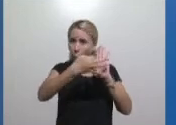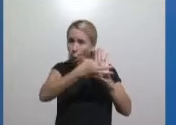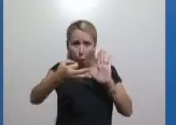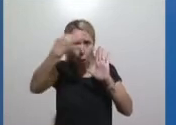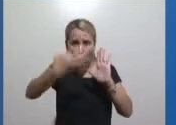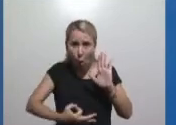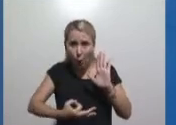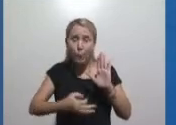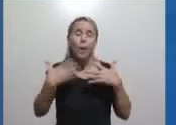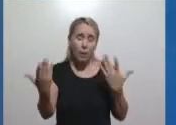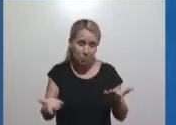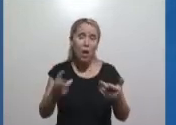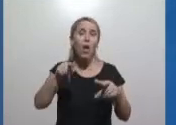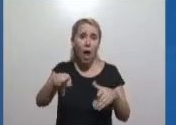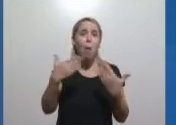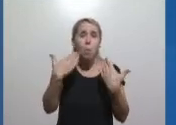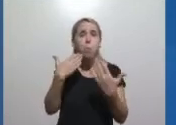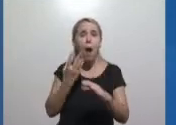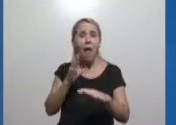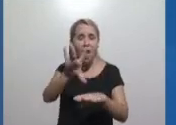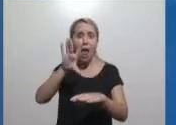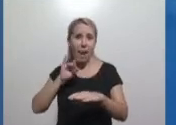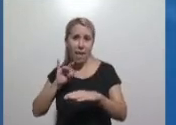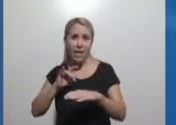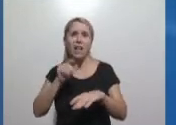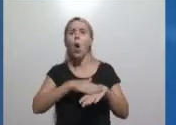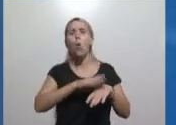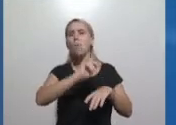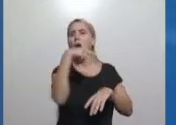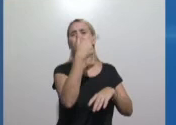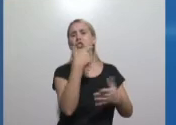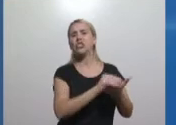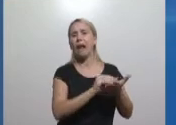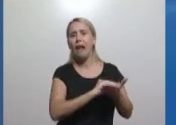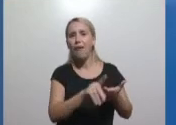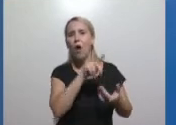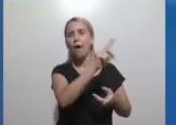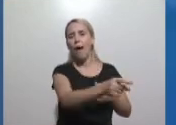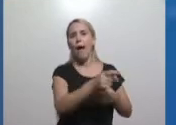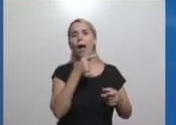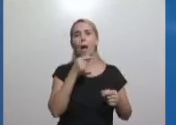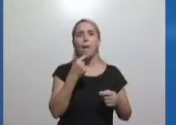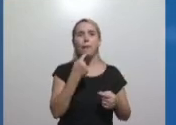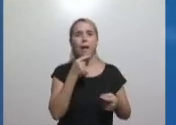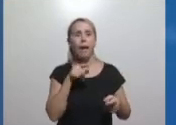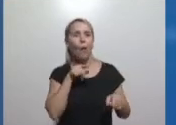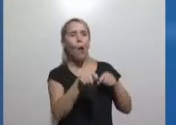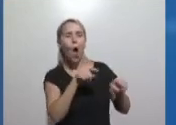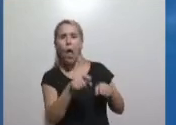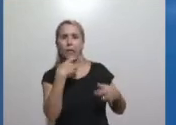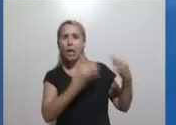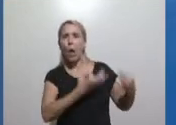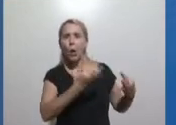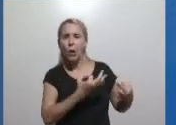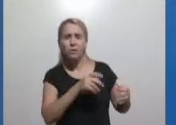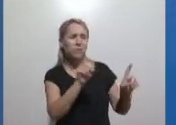consecuencias de algunos senadores que les gusta irse muy rápido de boca y cuestionar algunos temas de la justicia alegremente. Si tienen